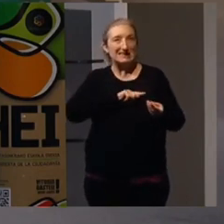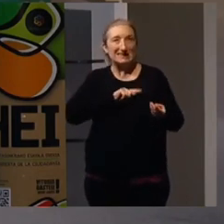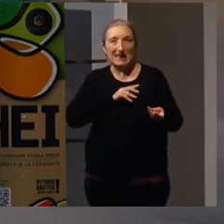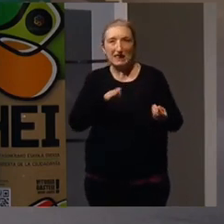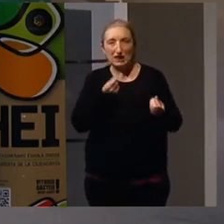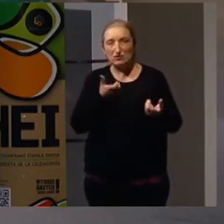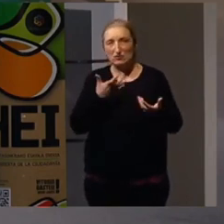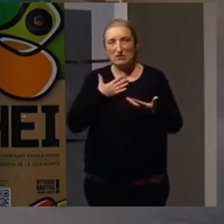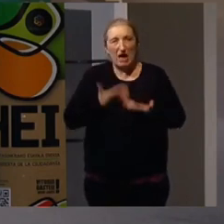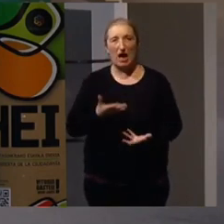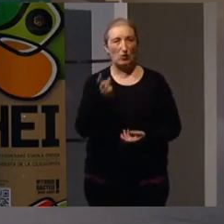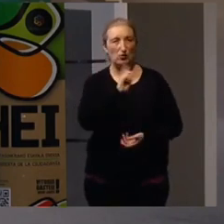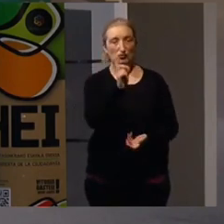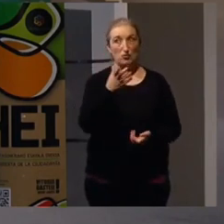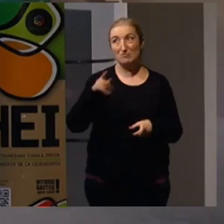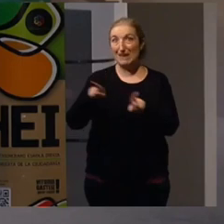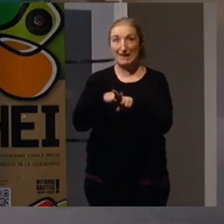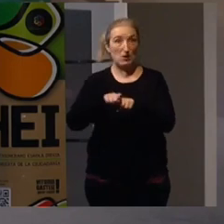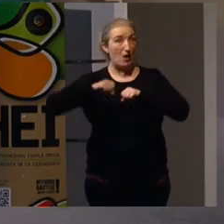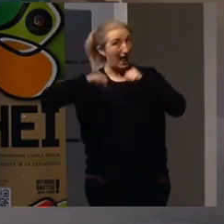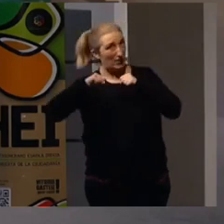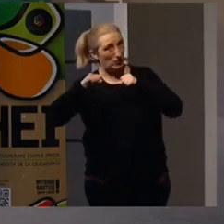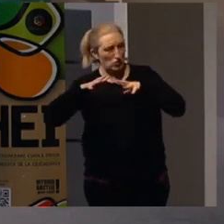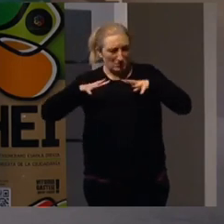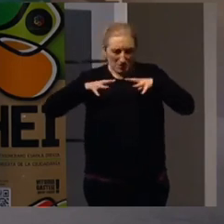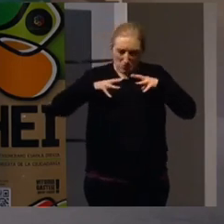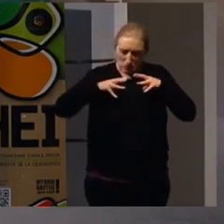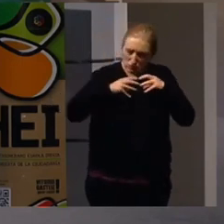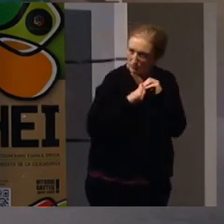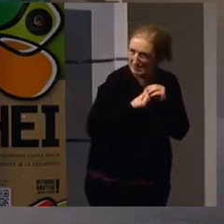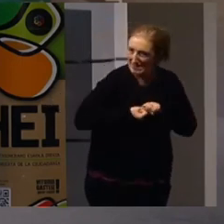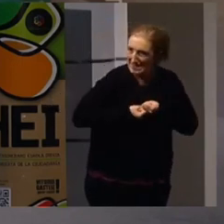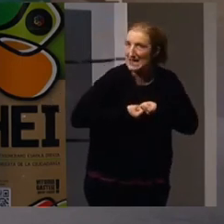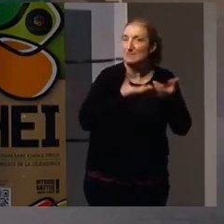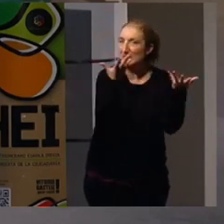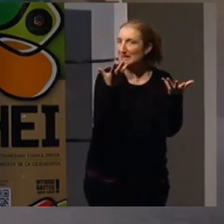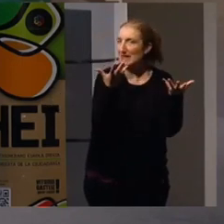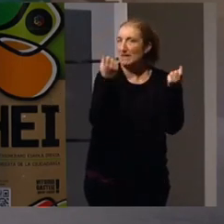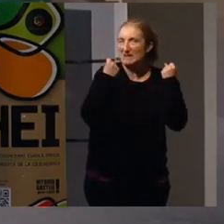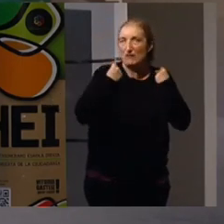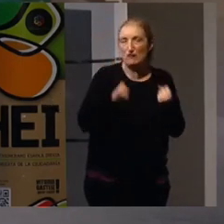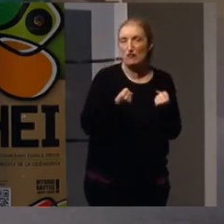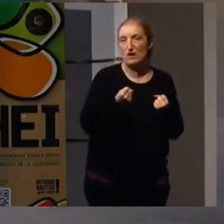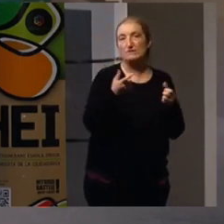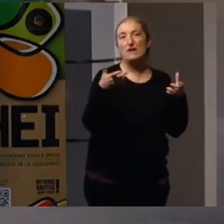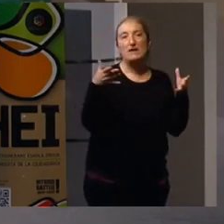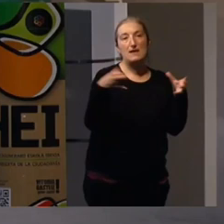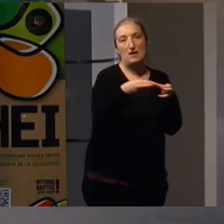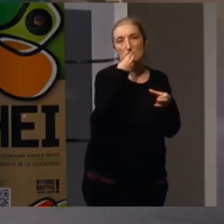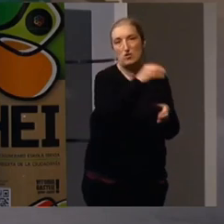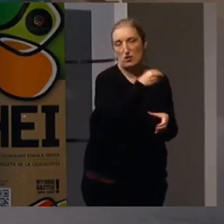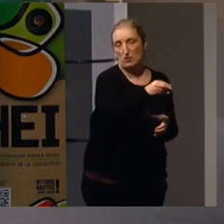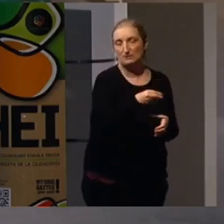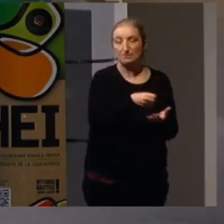sensación de desencanto que podemos tener los adultos, pero comprimida y expresada de una forma muchísimo más intensa. Pero claro,